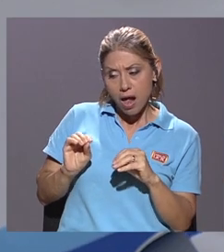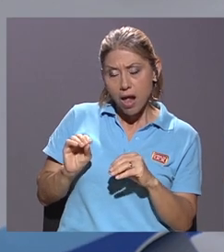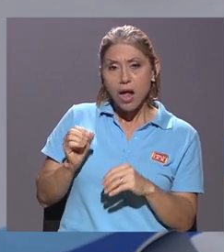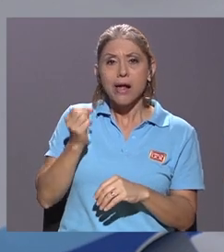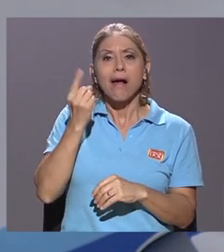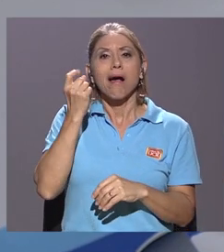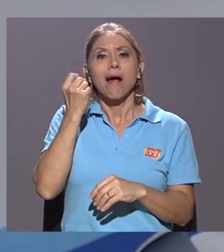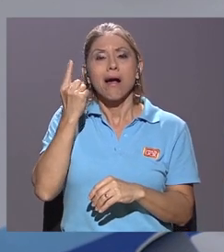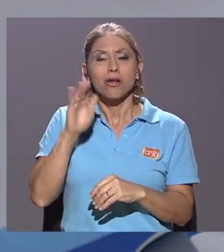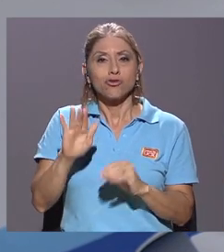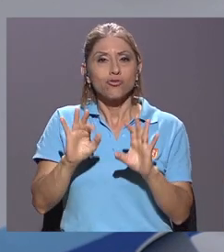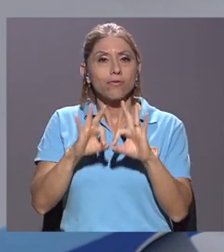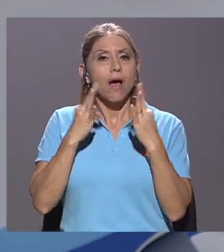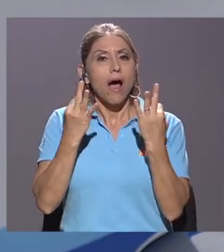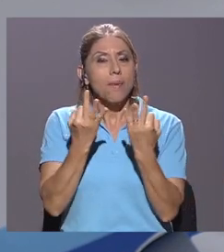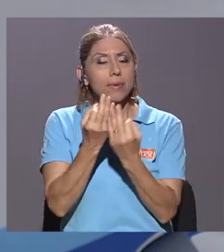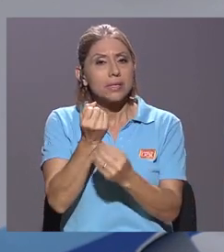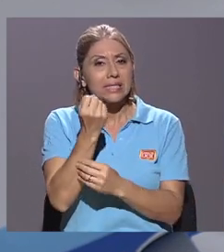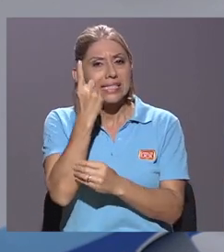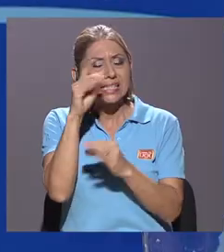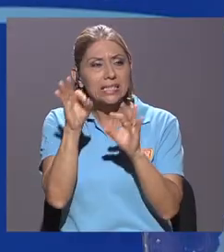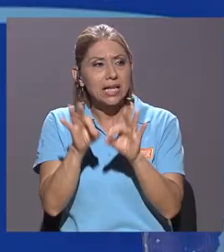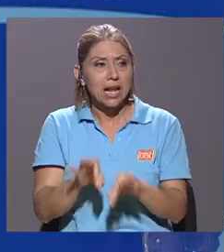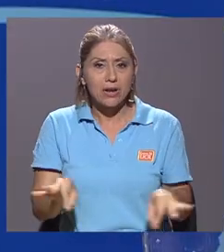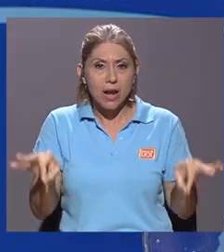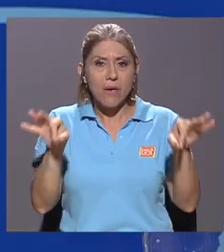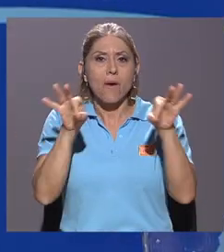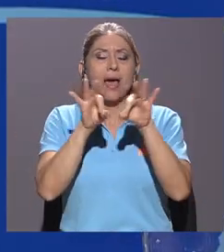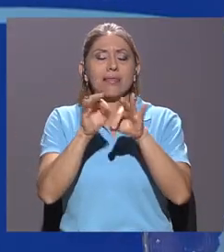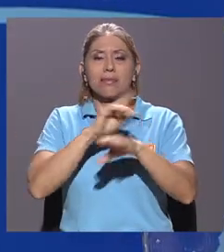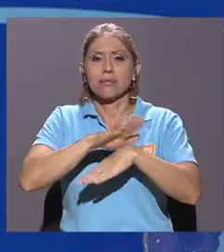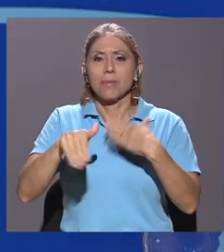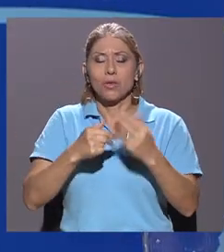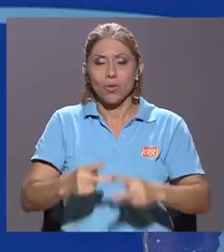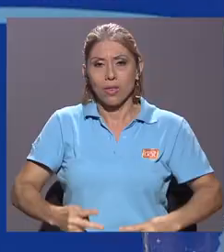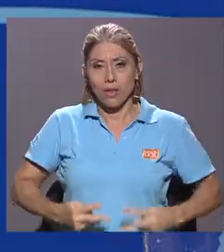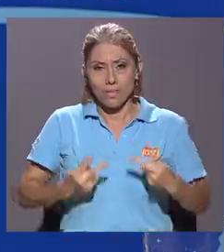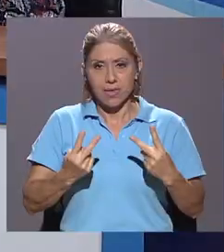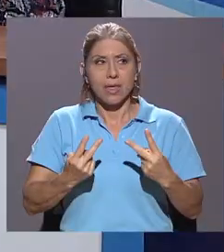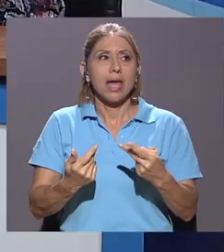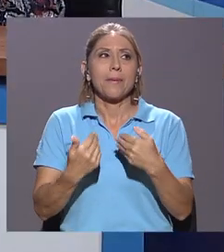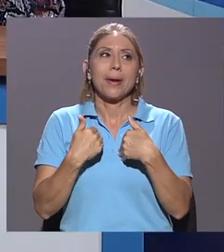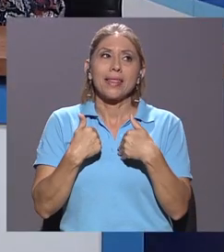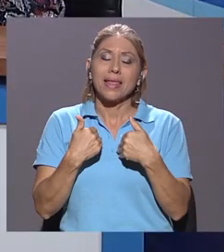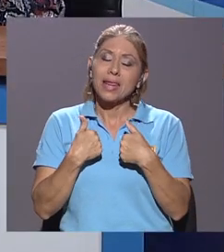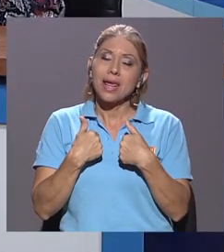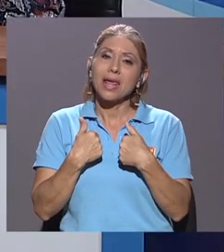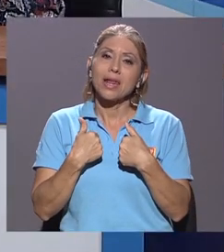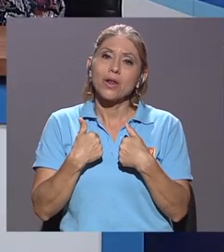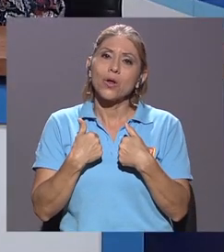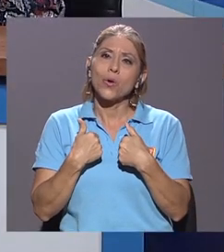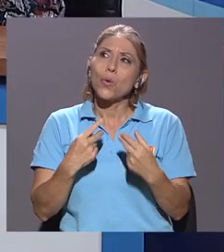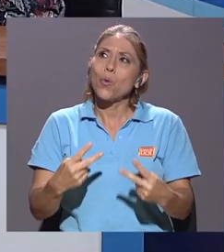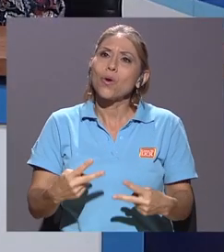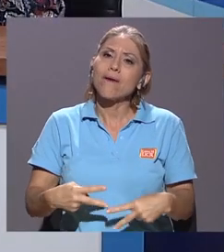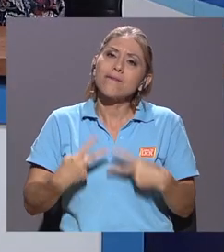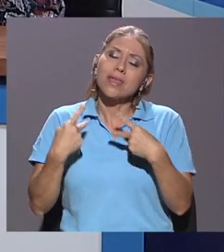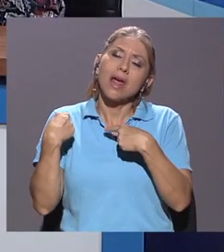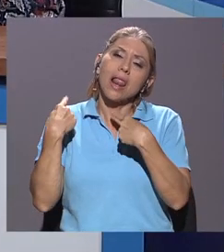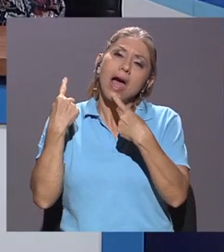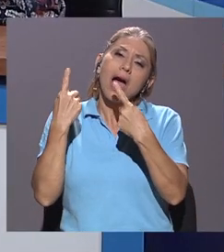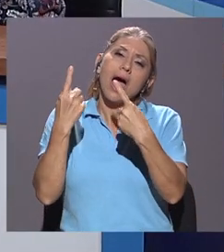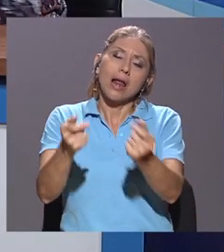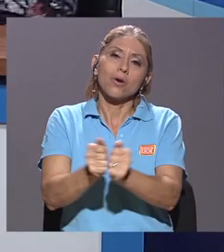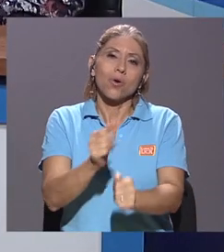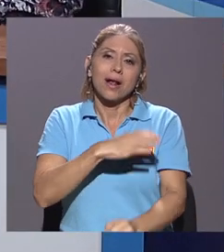y sus familias empiecen a entender lo relevante que es esto para toda la vida y para tener una buena una vida larga y no solo larga sino un